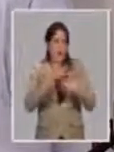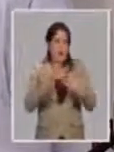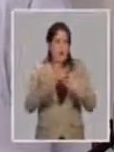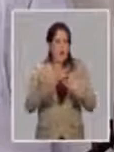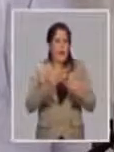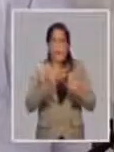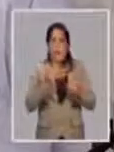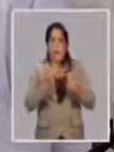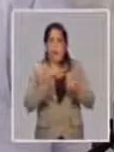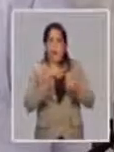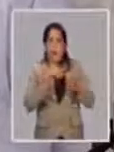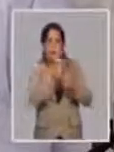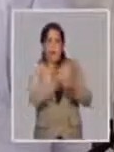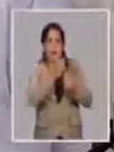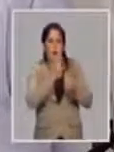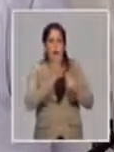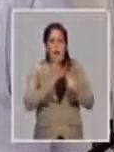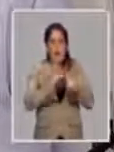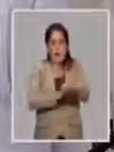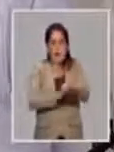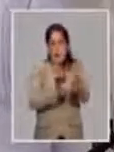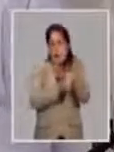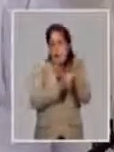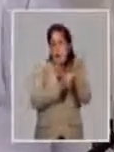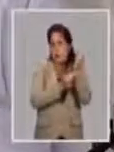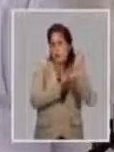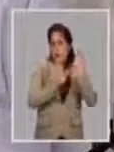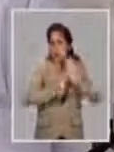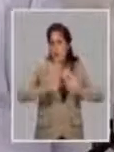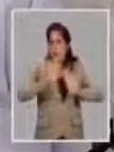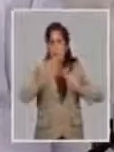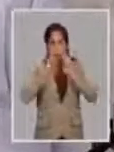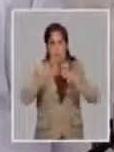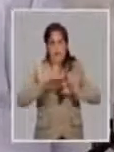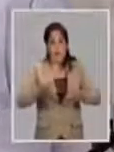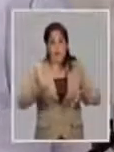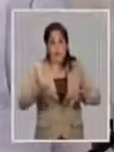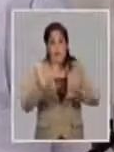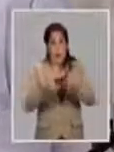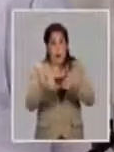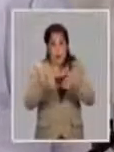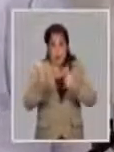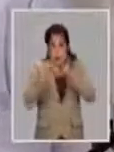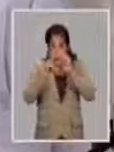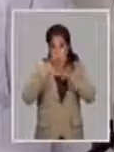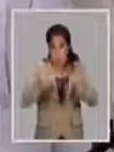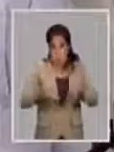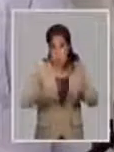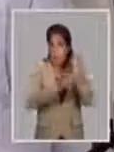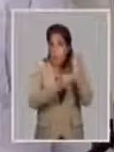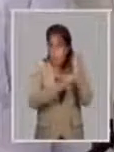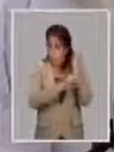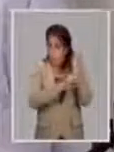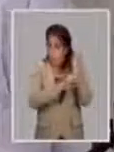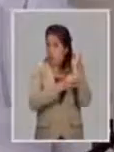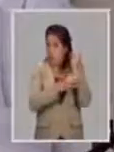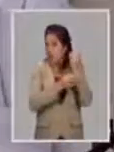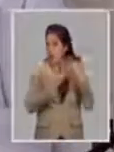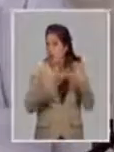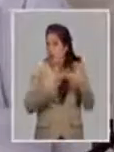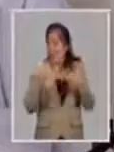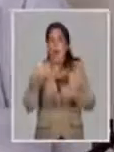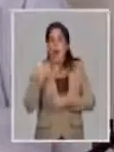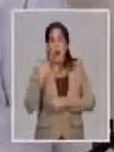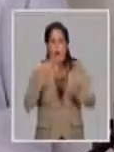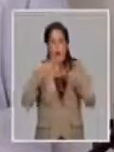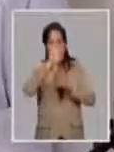como antígeno vacunal en la proteína de unión al receptor viral. Esta proteína se ha